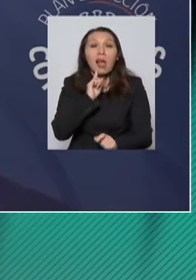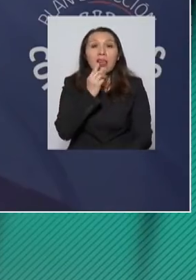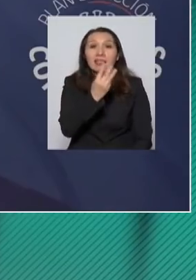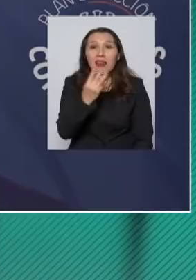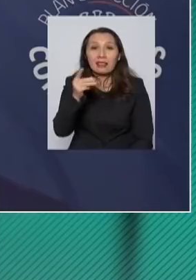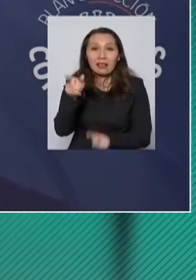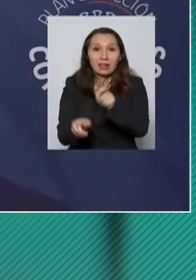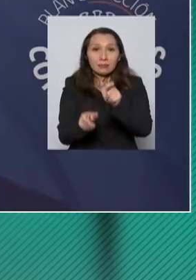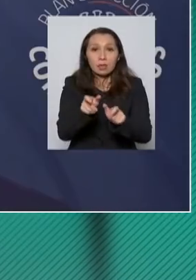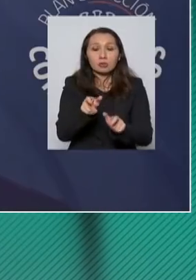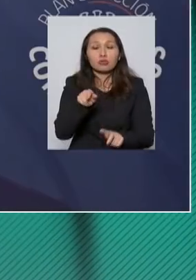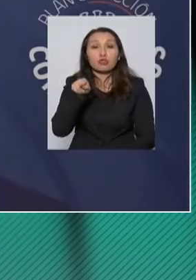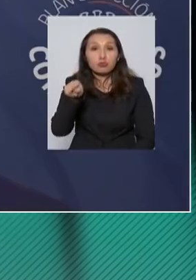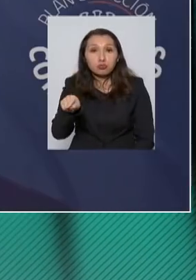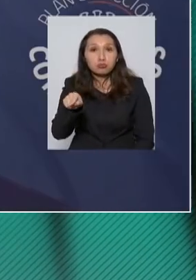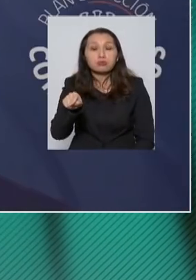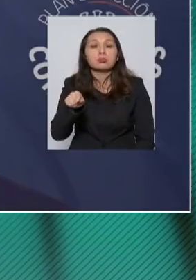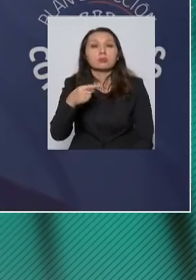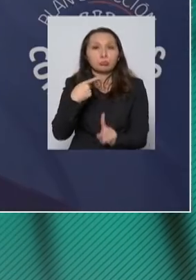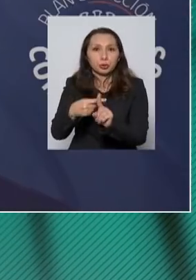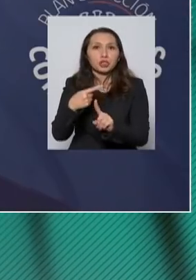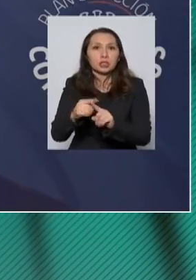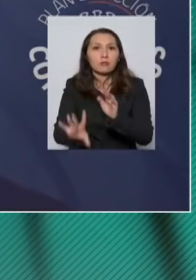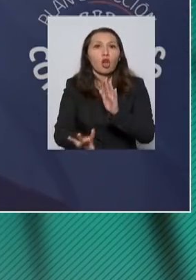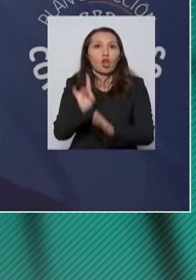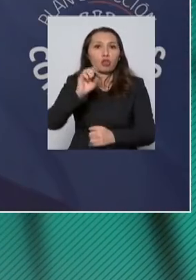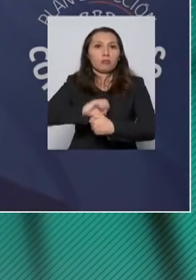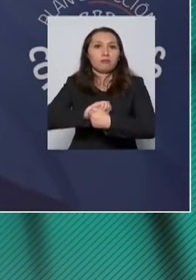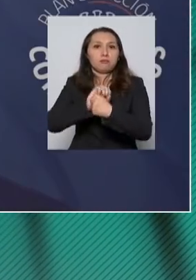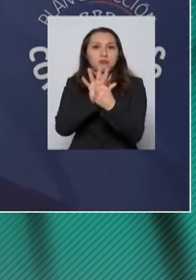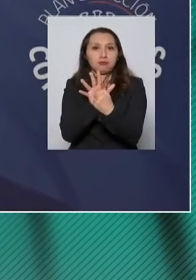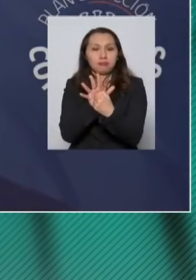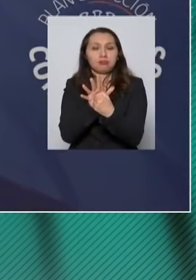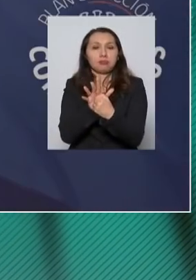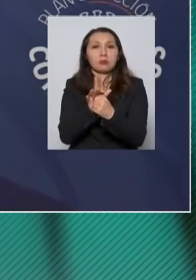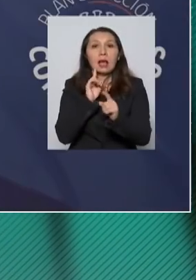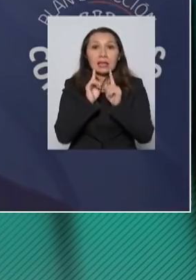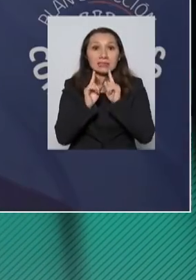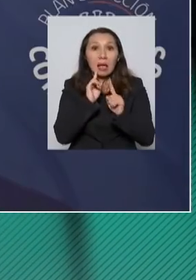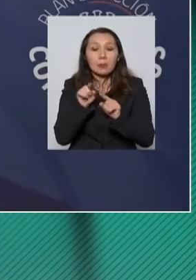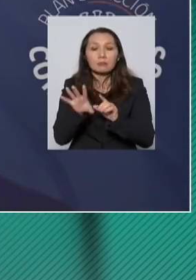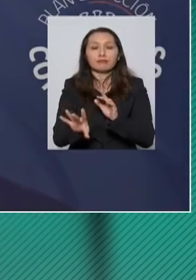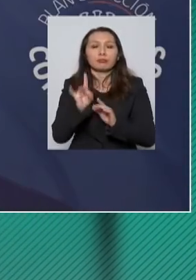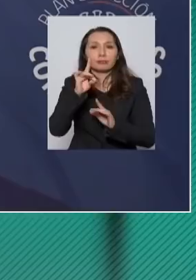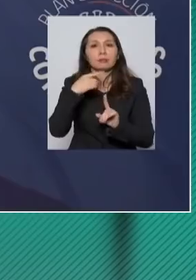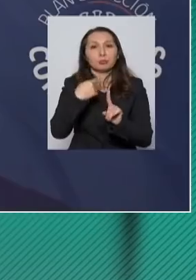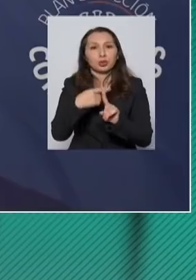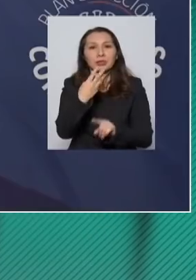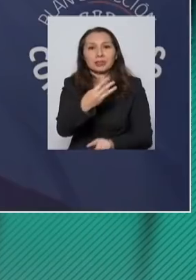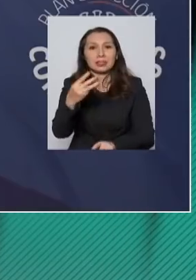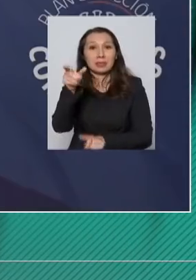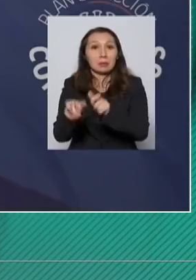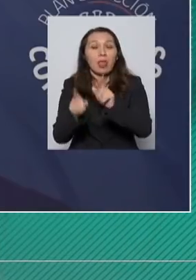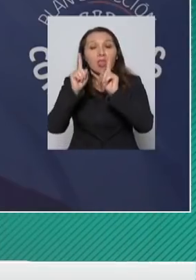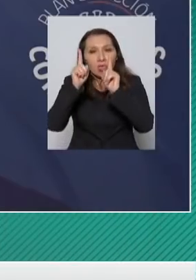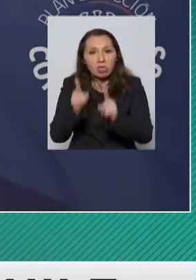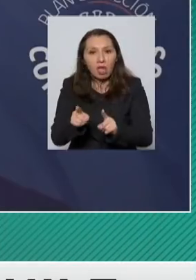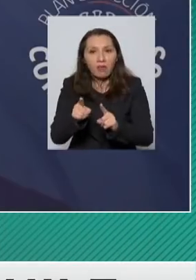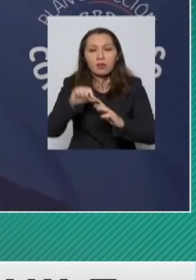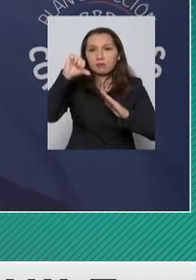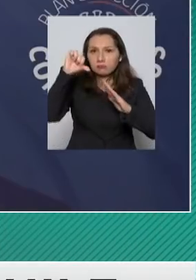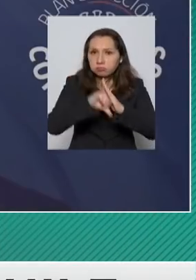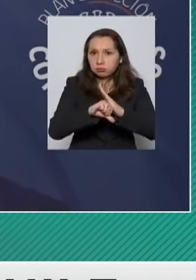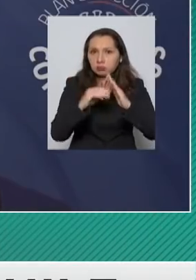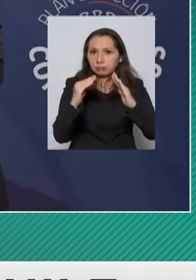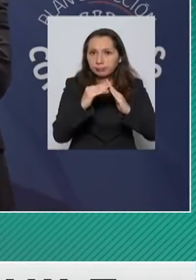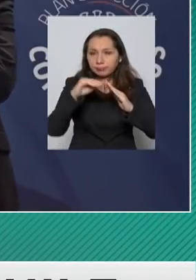33 personas que han dado positivo para este examen de coronavirus y esas 33 personas deben guardar